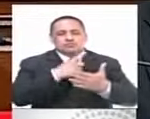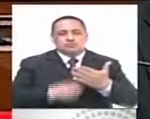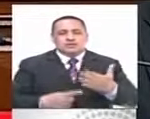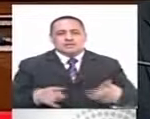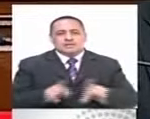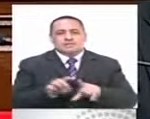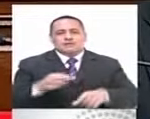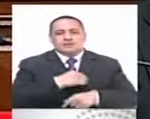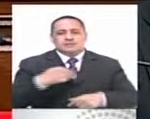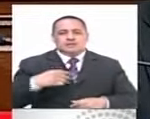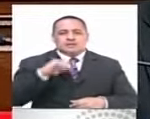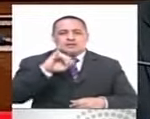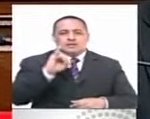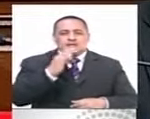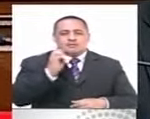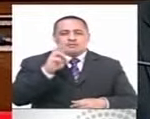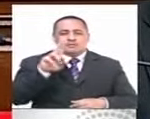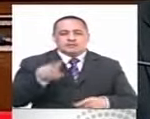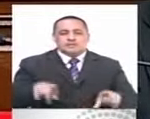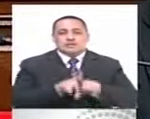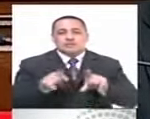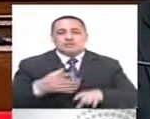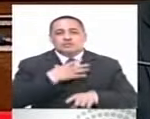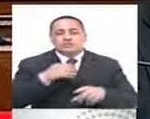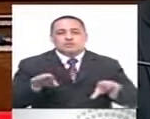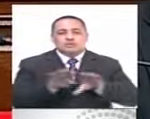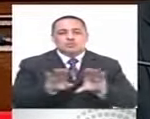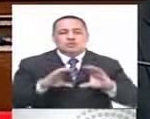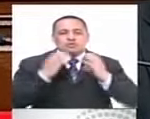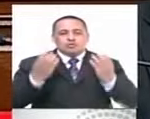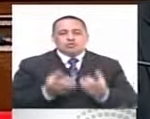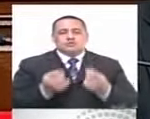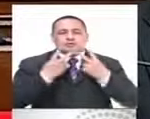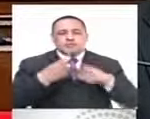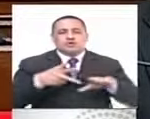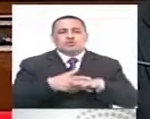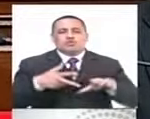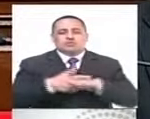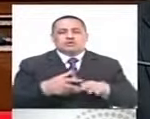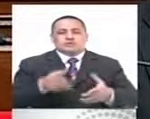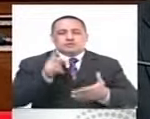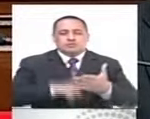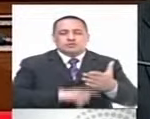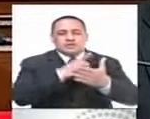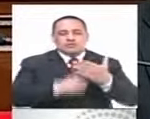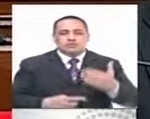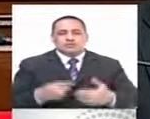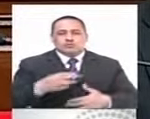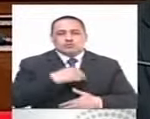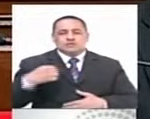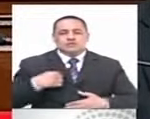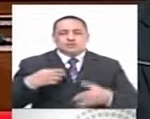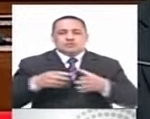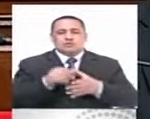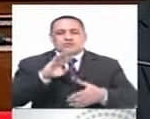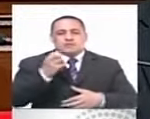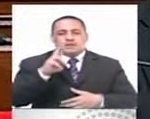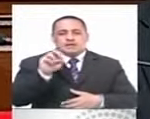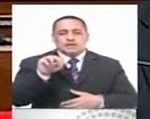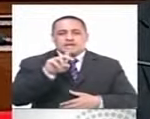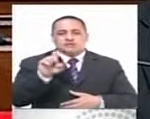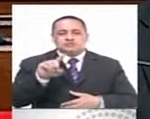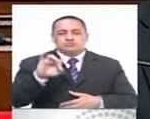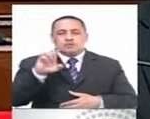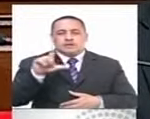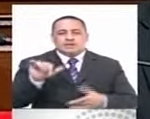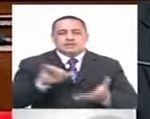al ministro Iber Maraví y les encantaría tener un Congreso de la República impedido de censurar a un ministro como el ministro Barranzuela.